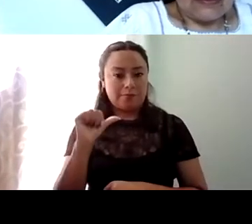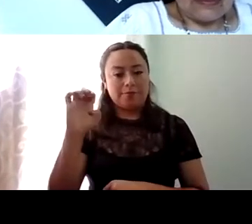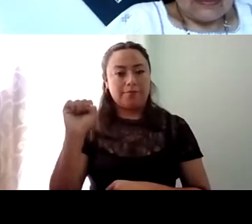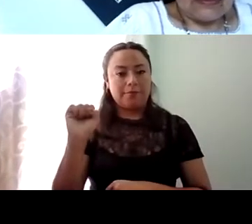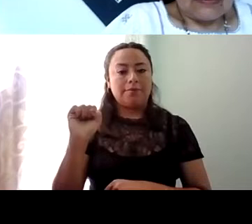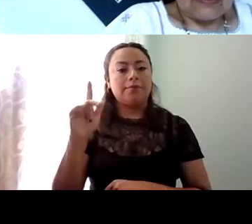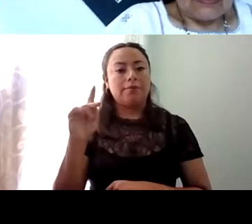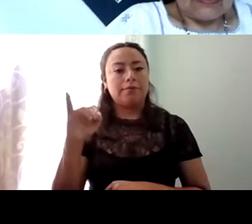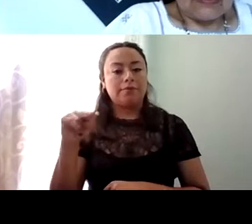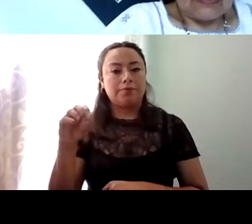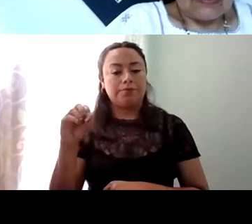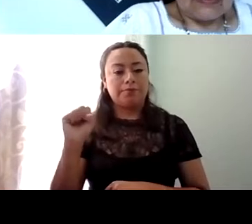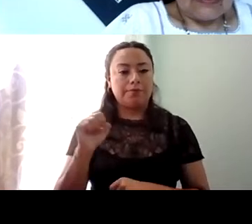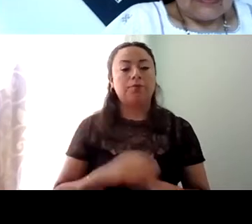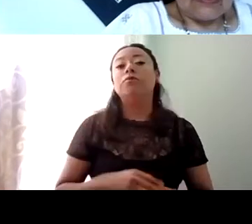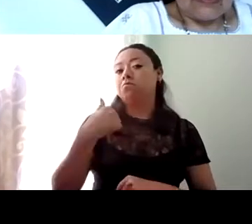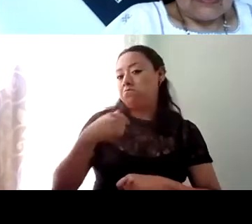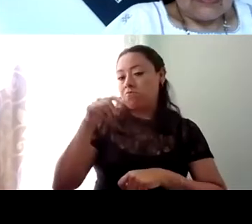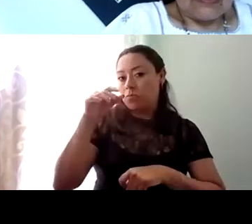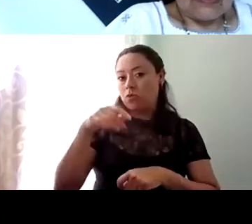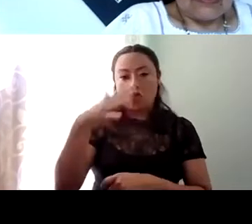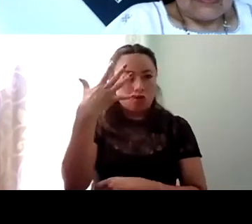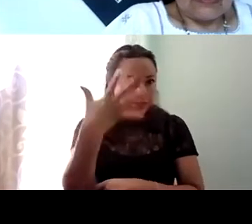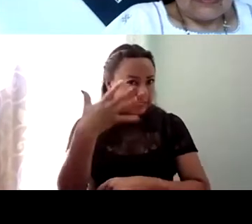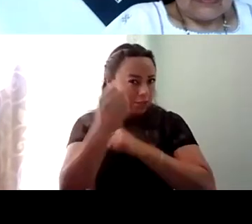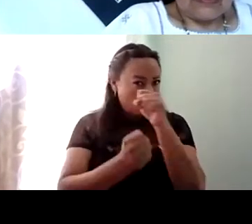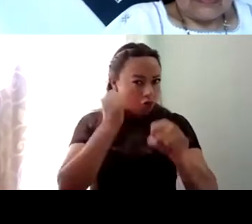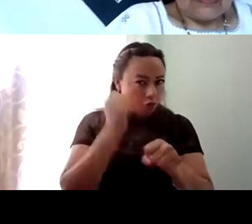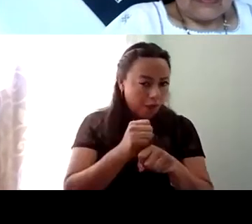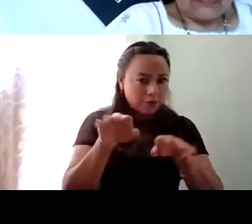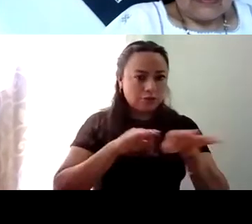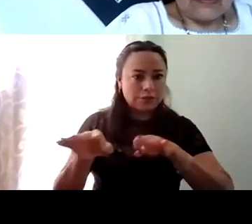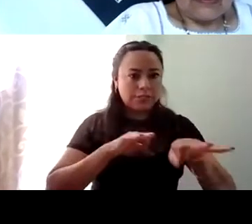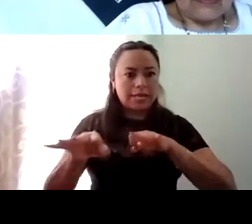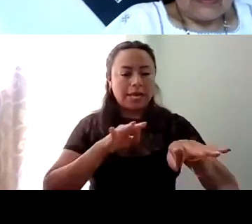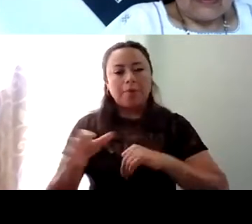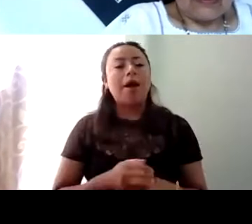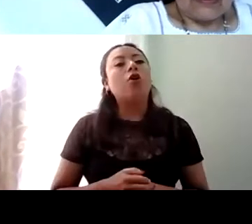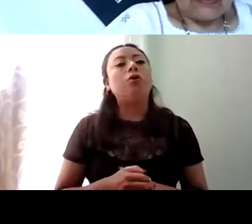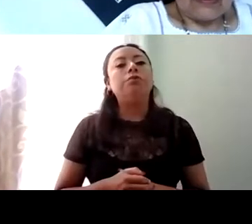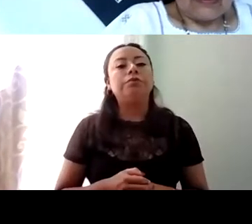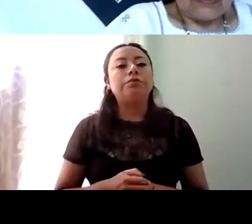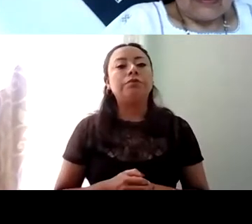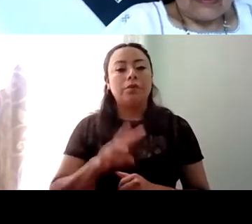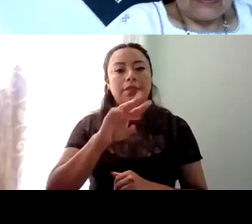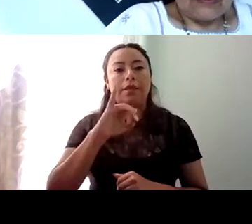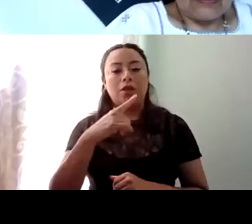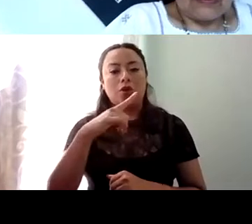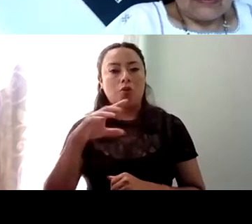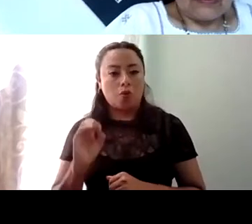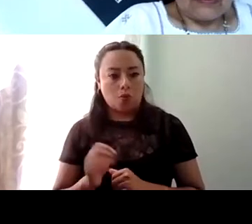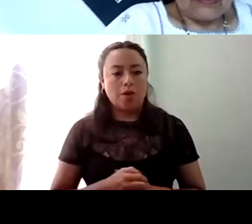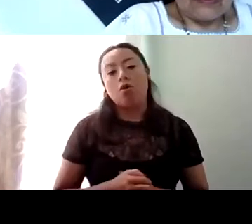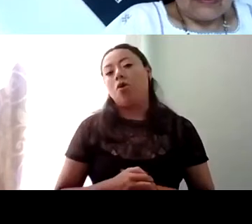5 años trabajo como coordinadora para la Ciudad de México de WIGO, que son las siglas en inglés de Mujeres en Empleo